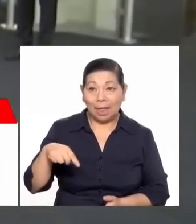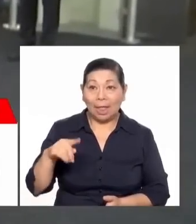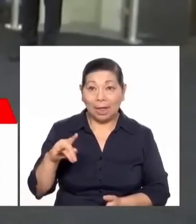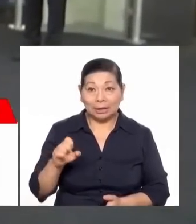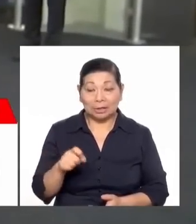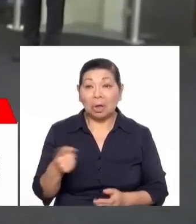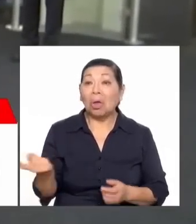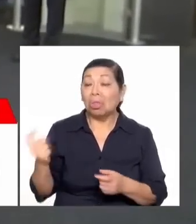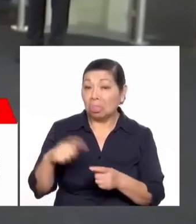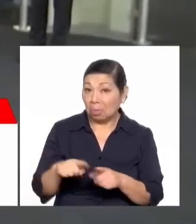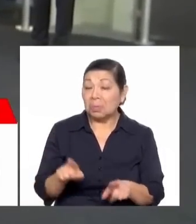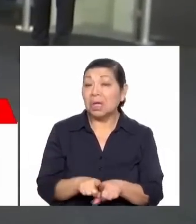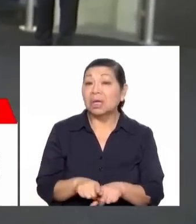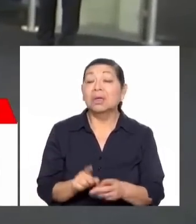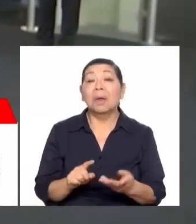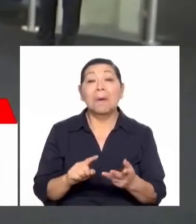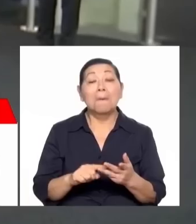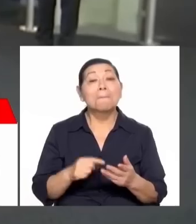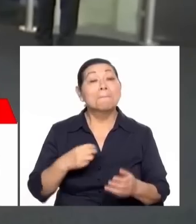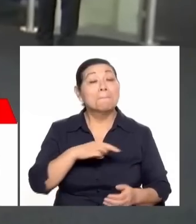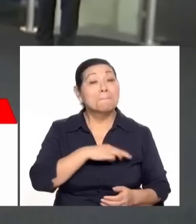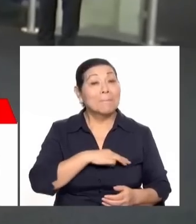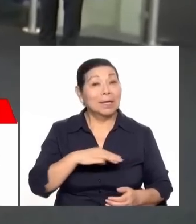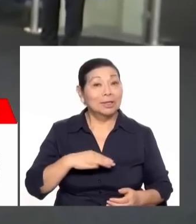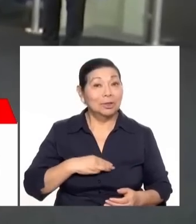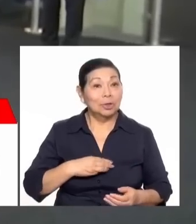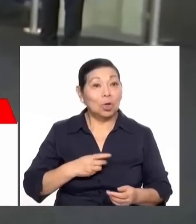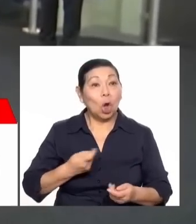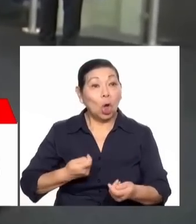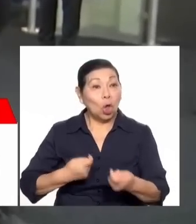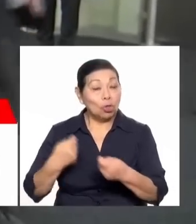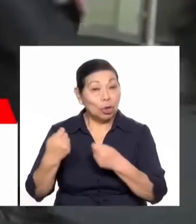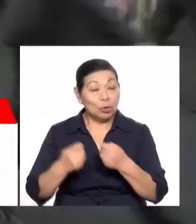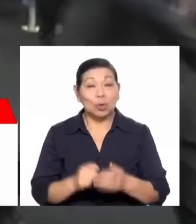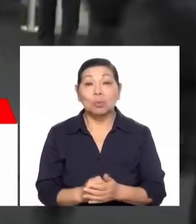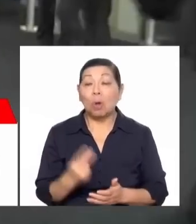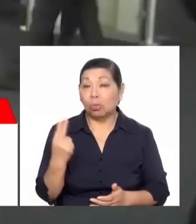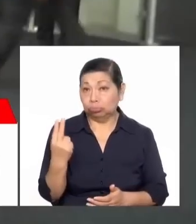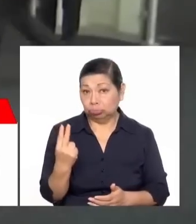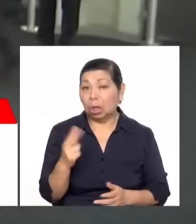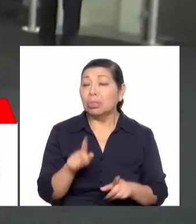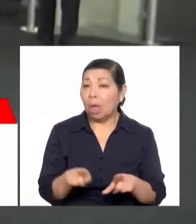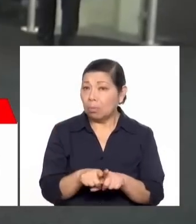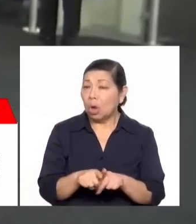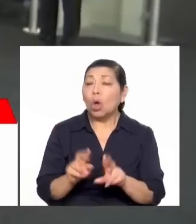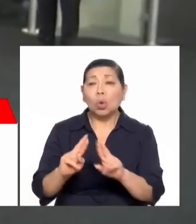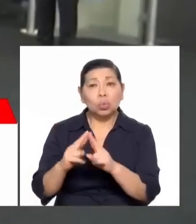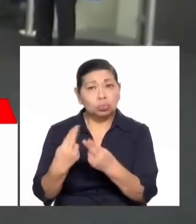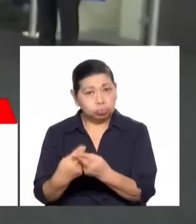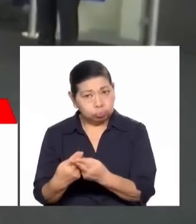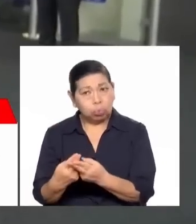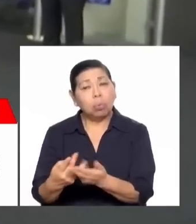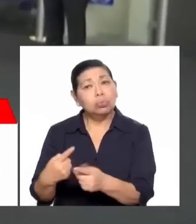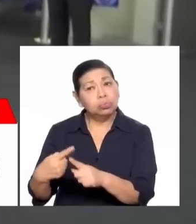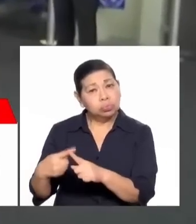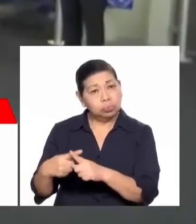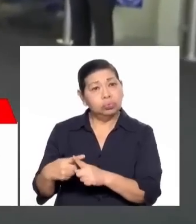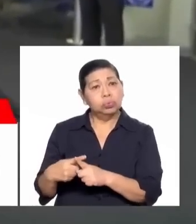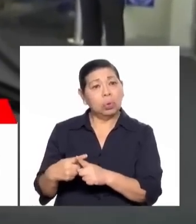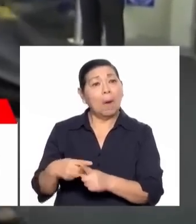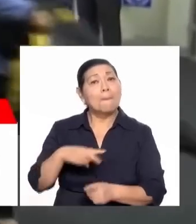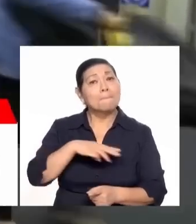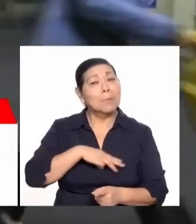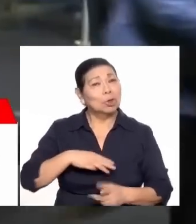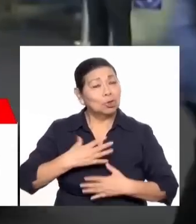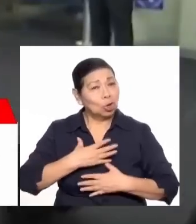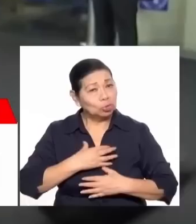las Naciones Unidas, al igual que el ministro de Comercio Exterior y Turismo. Él también va a sostener reuniones con ministros